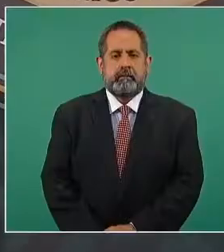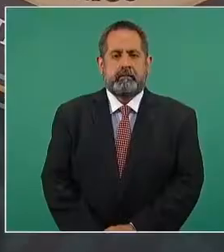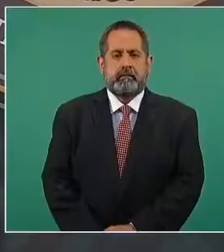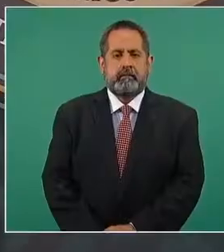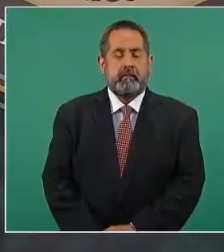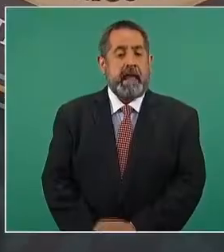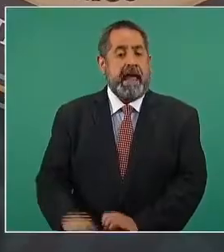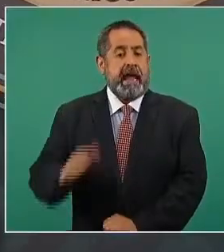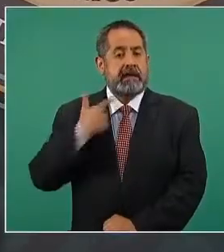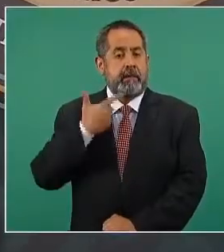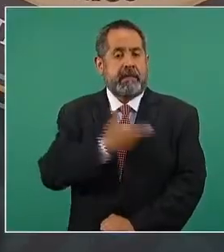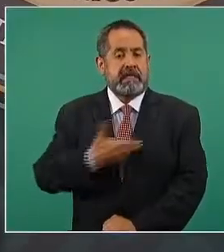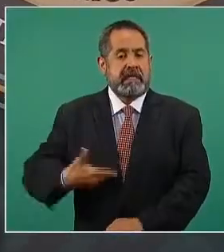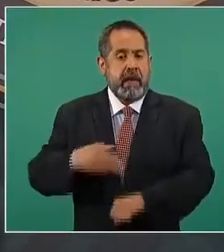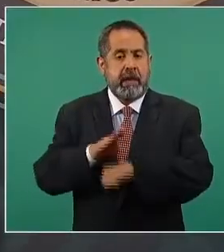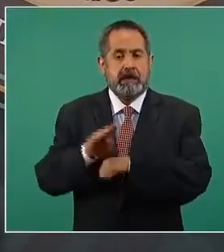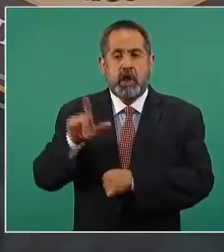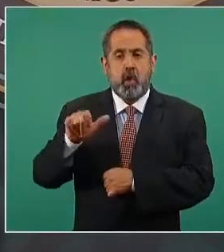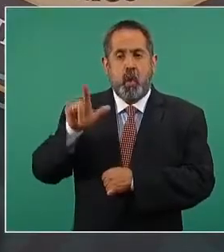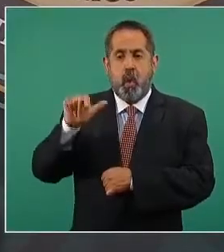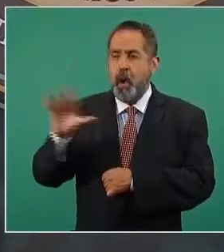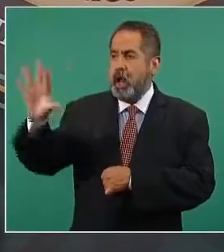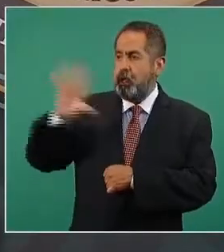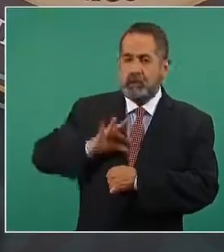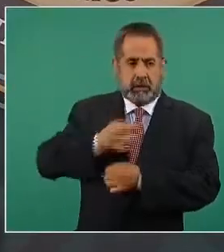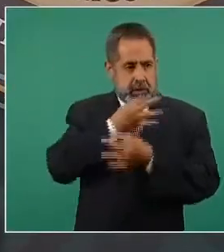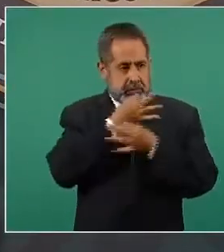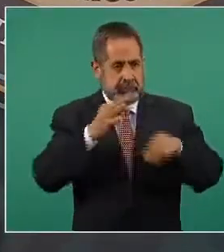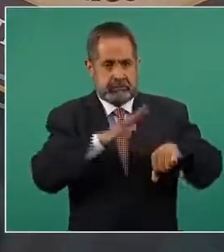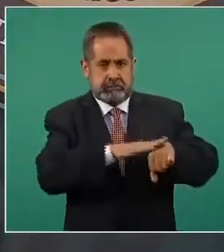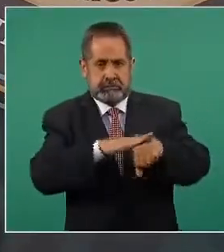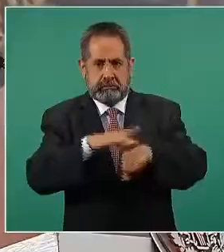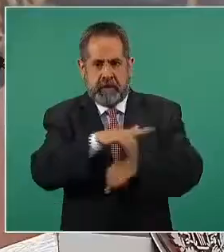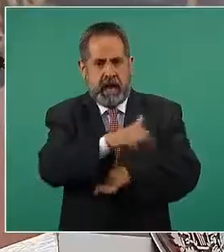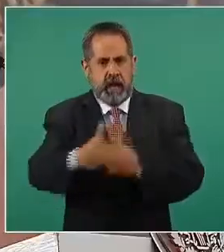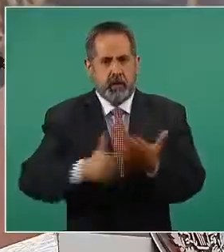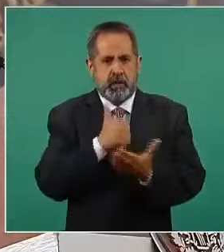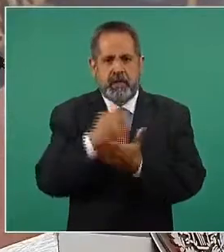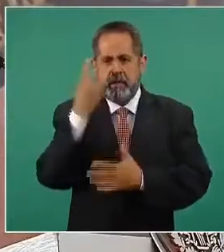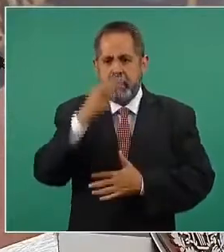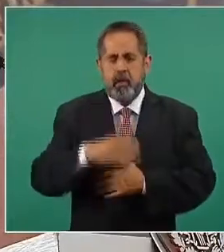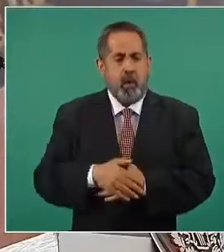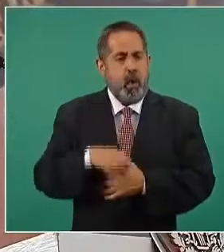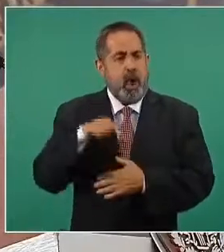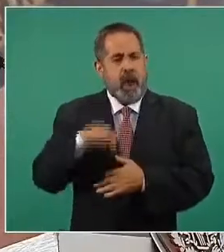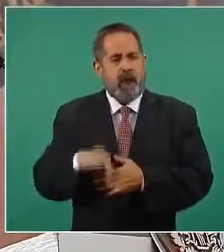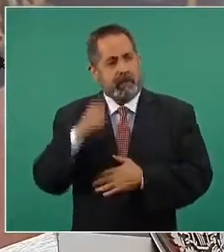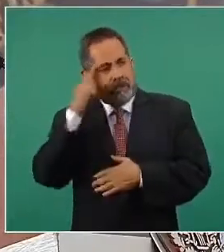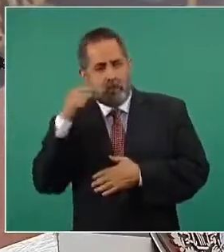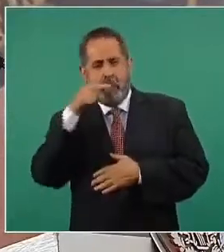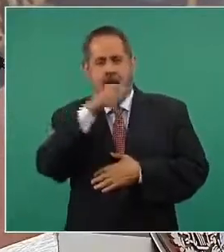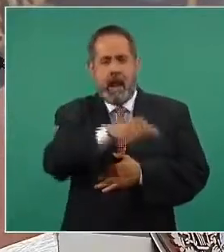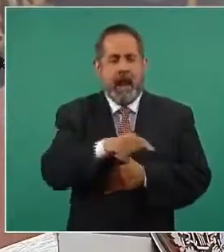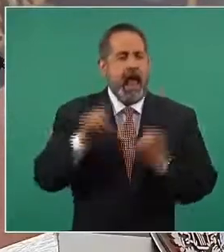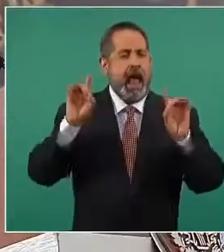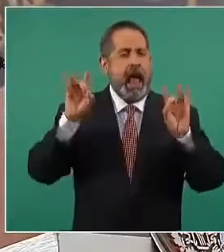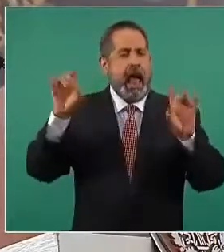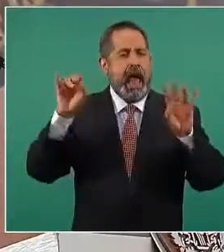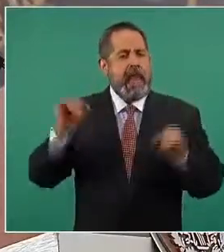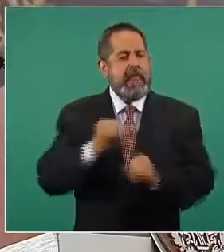Lula, aquí a la Ciudad de México. Aquí el monumento a la independencia es un ángel, el ángel de la